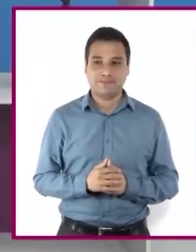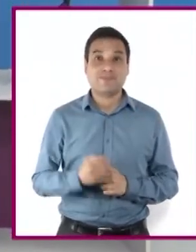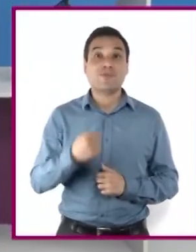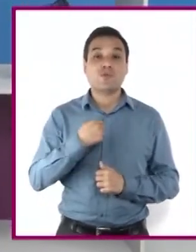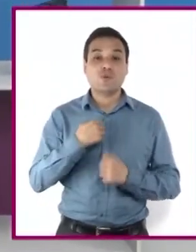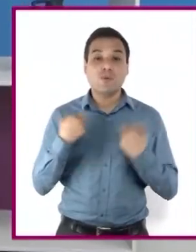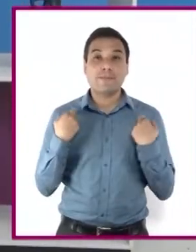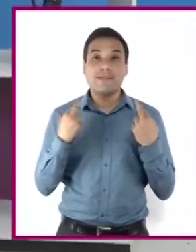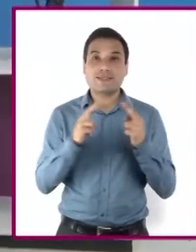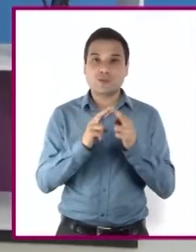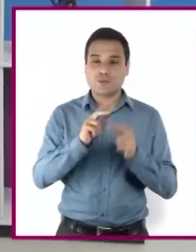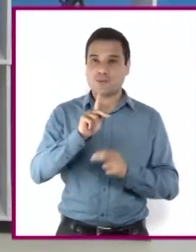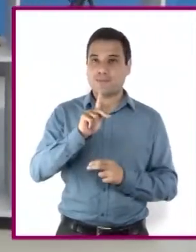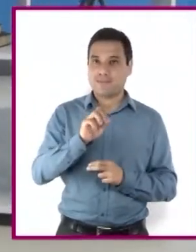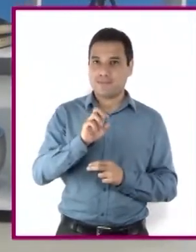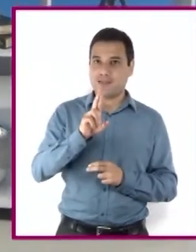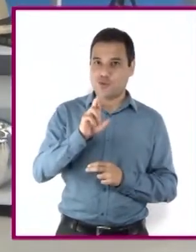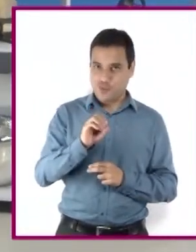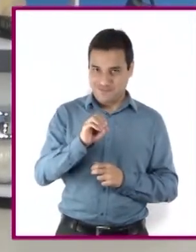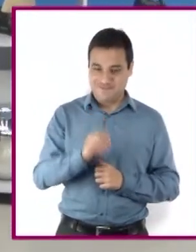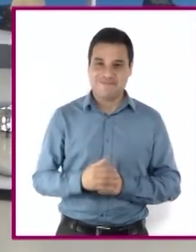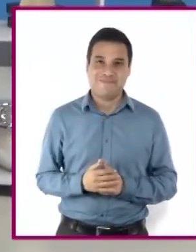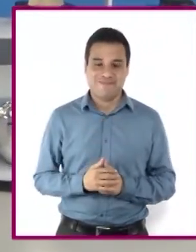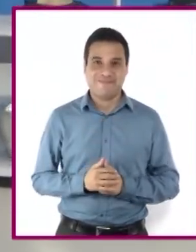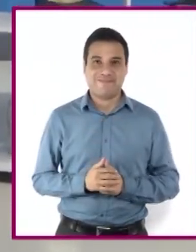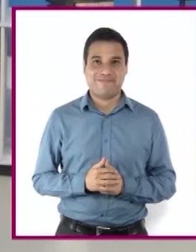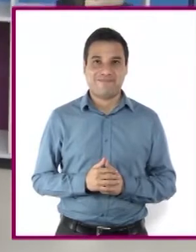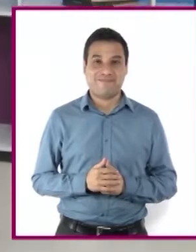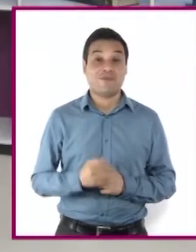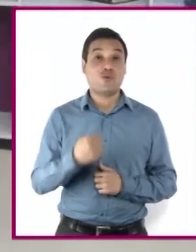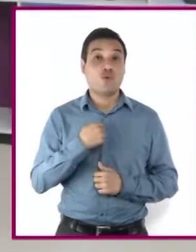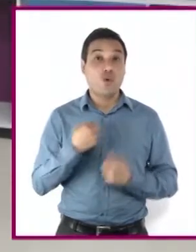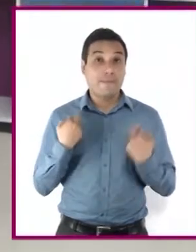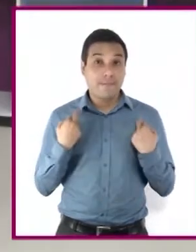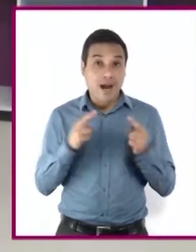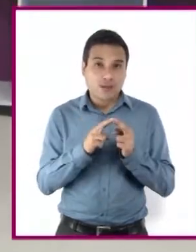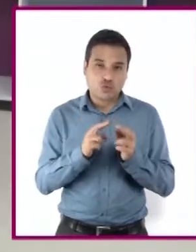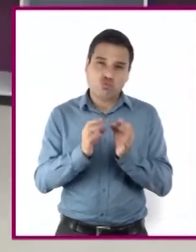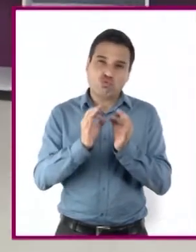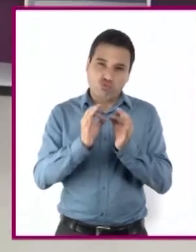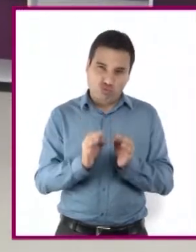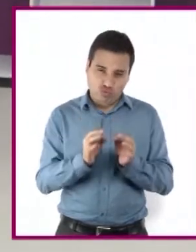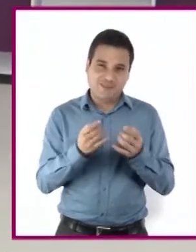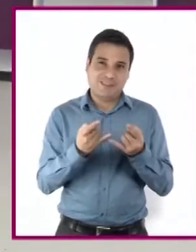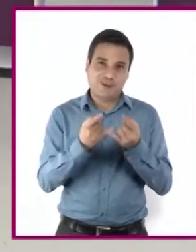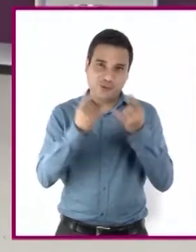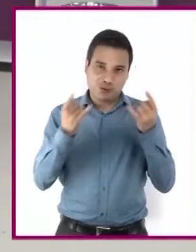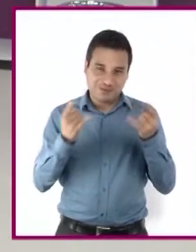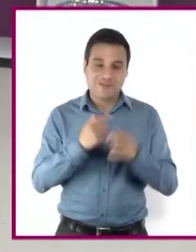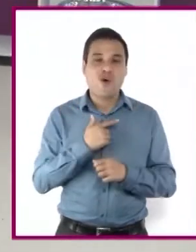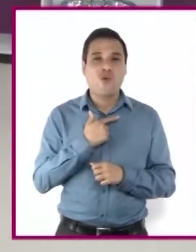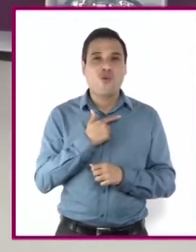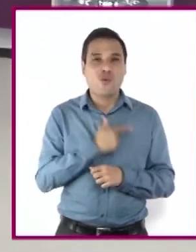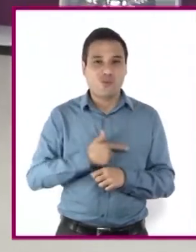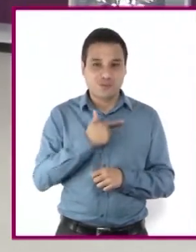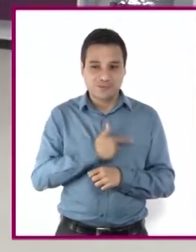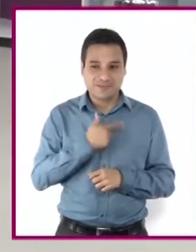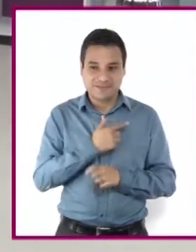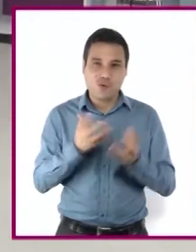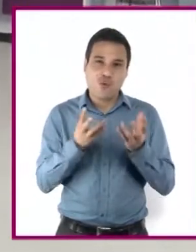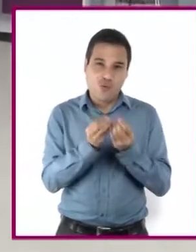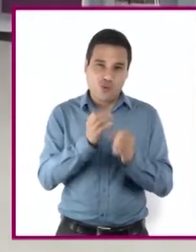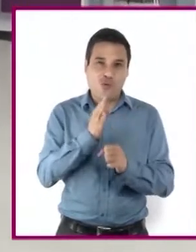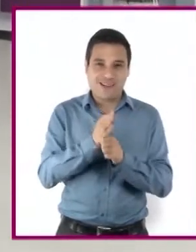el maestro Pedro Joan Velázquez Huesca. Soy docente de la asignatura Historia y me da gusto estar con ustedes